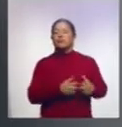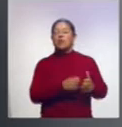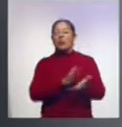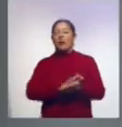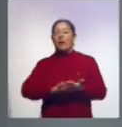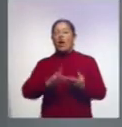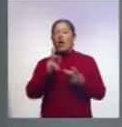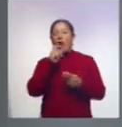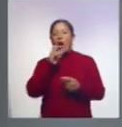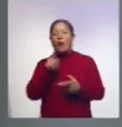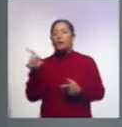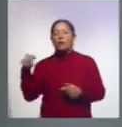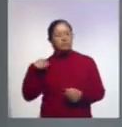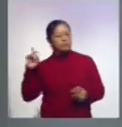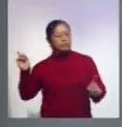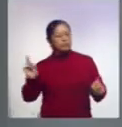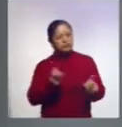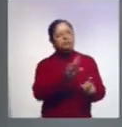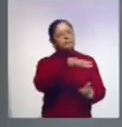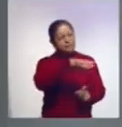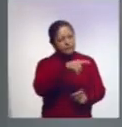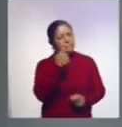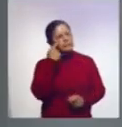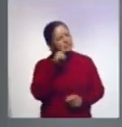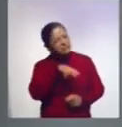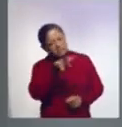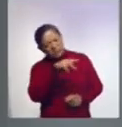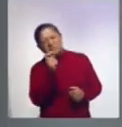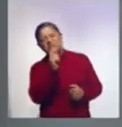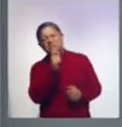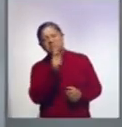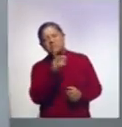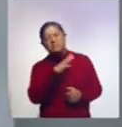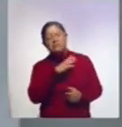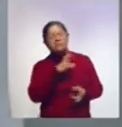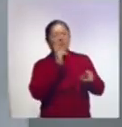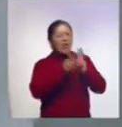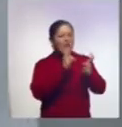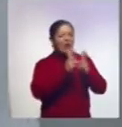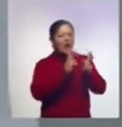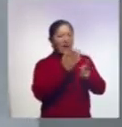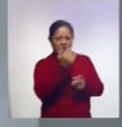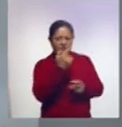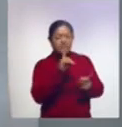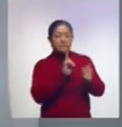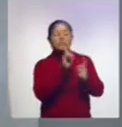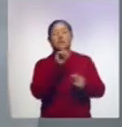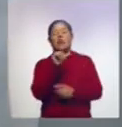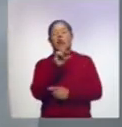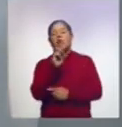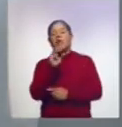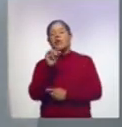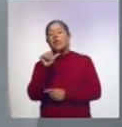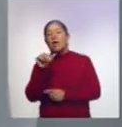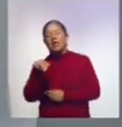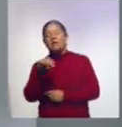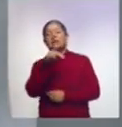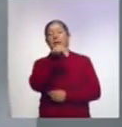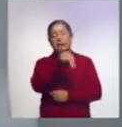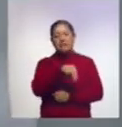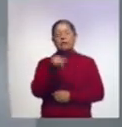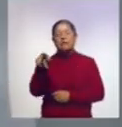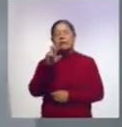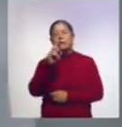los elementos de seguridad procedieron a realizar un análisis de la situación, por lo que al entablar conversación con quien se identificó como Adrián N., de 35 años de edad,